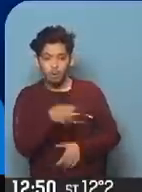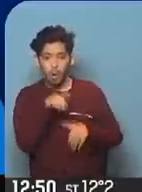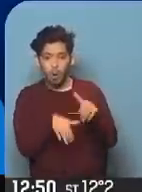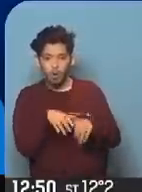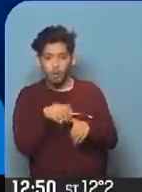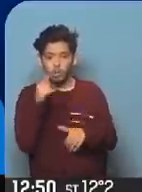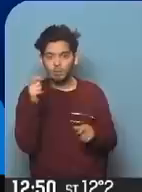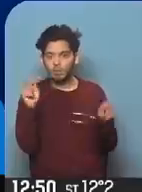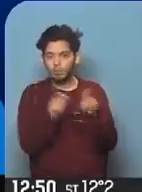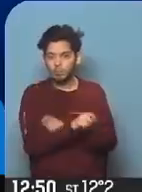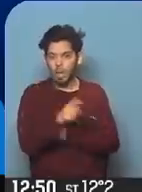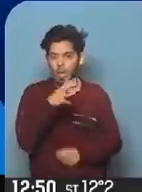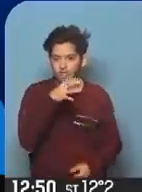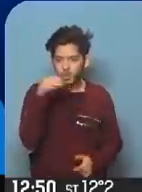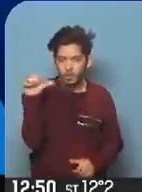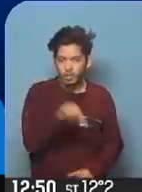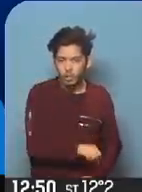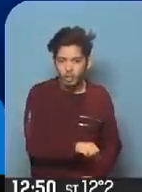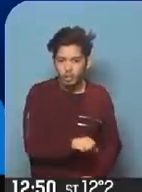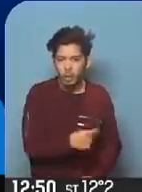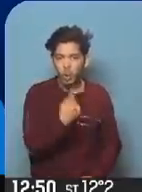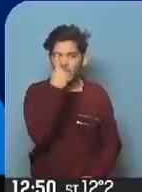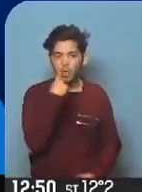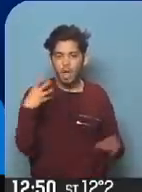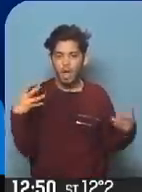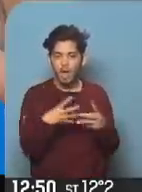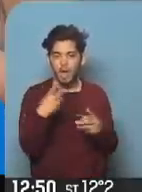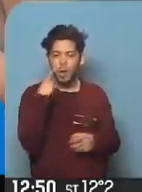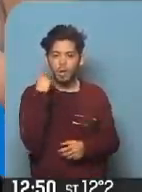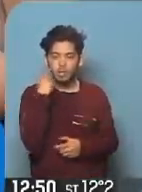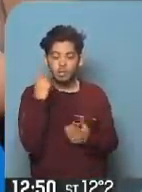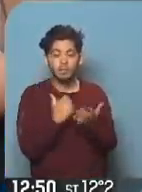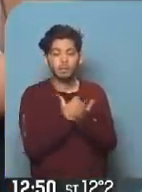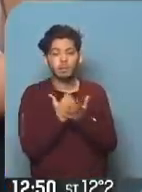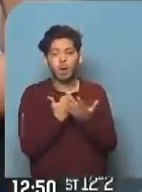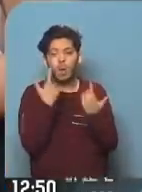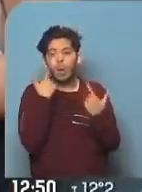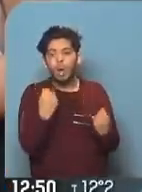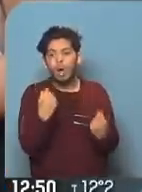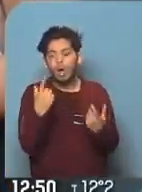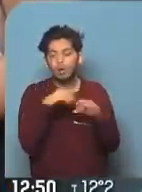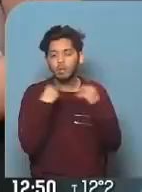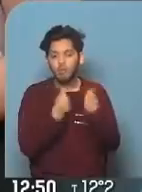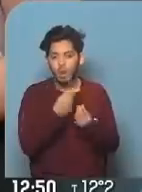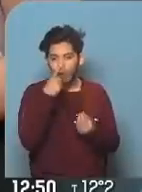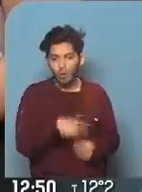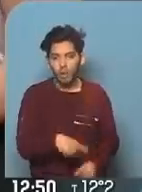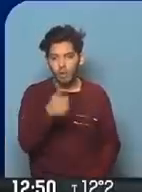apenas un día de guerra por WhatsApp. Bueno, esperaremos entonces que el resultado del